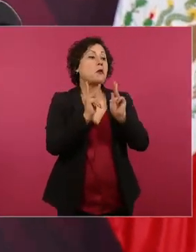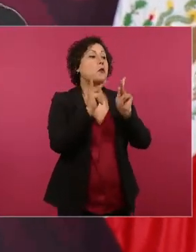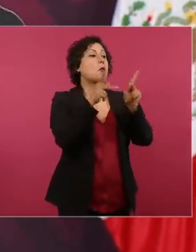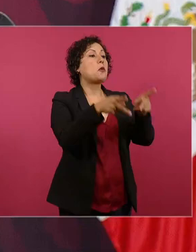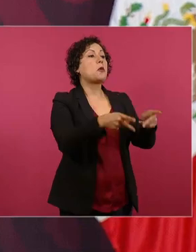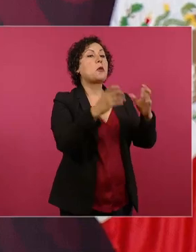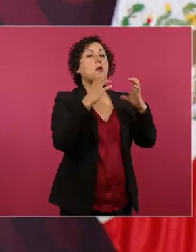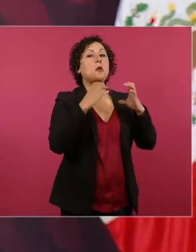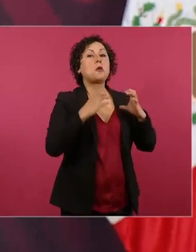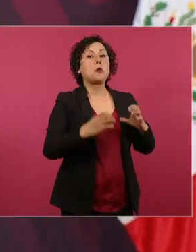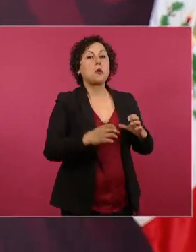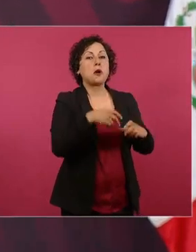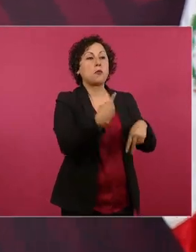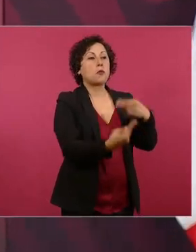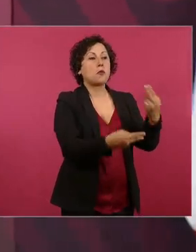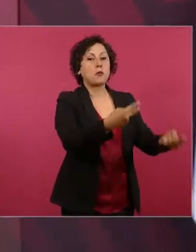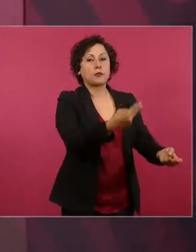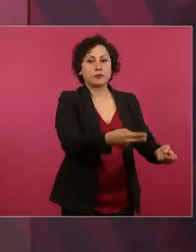¿cuántos medios